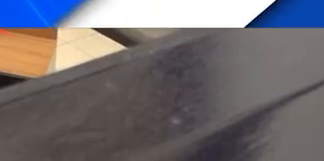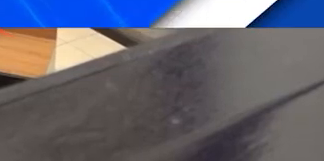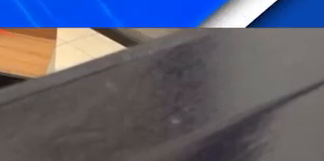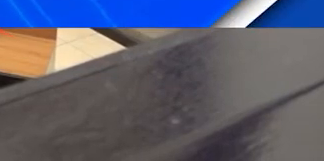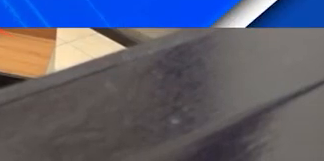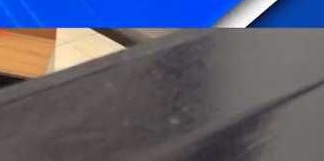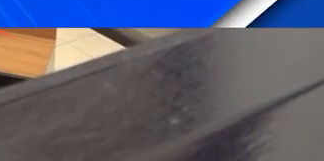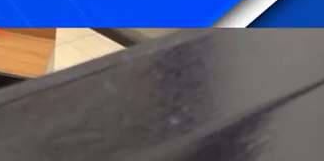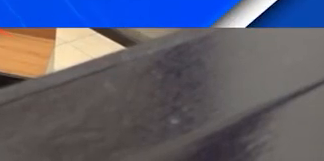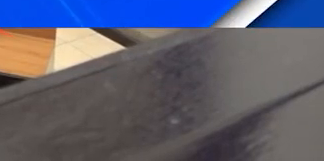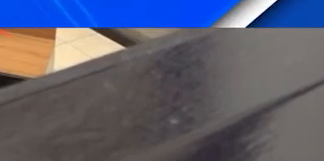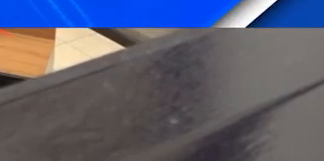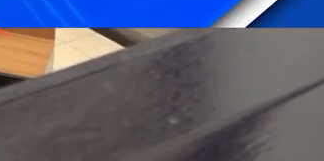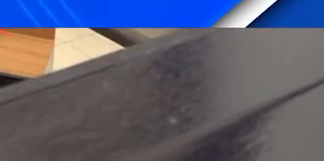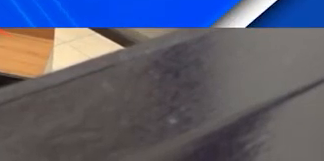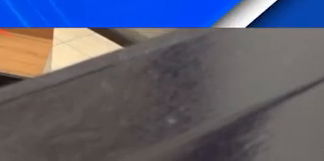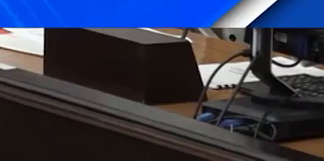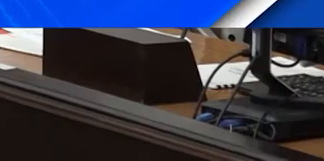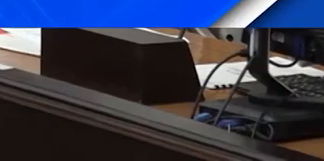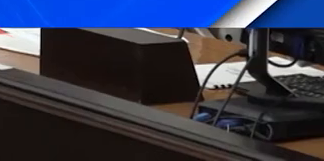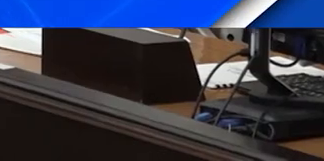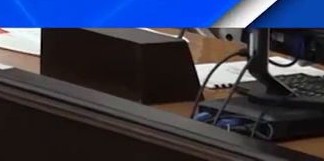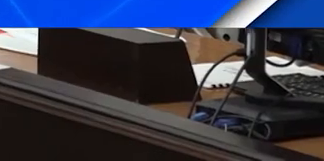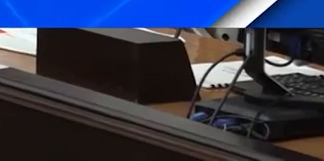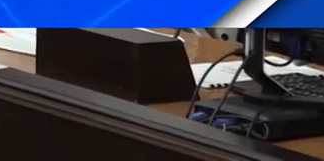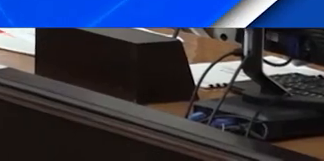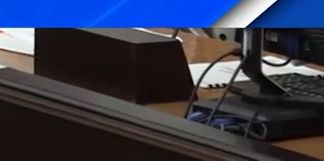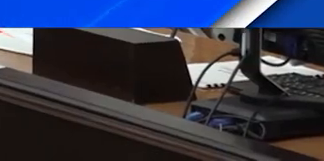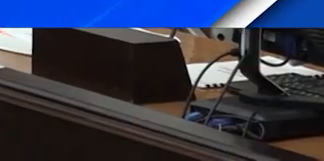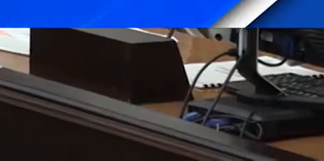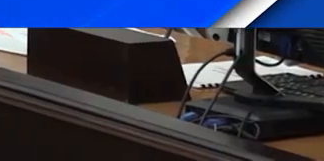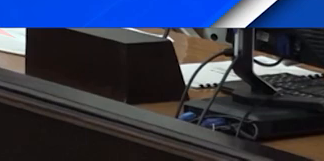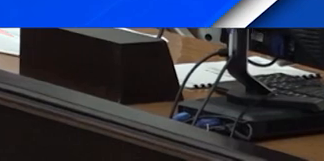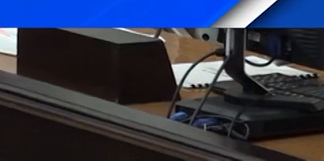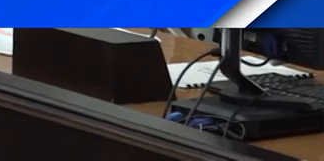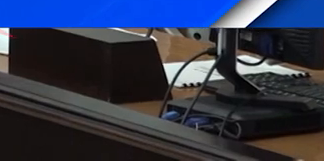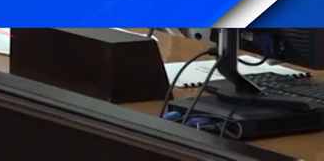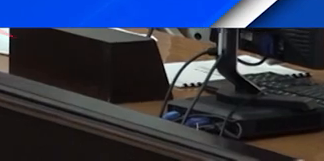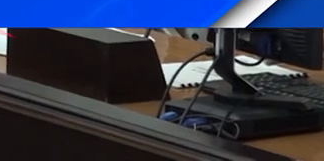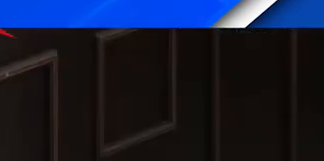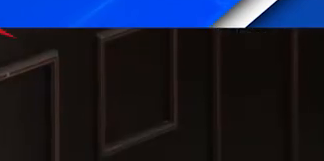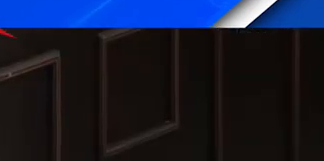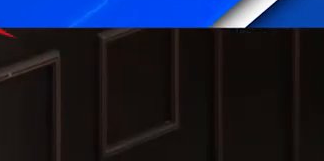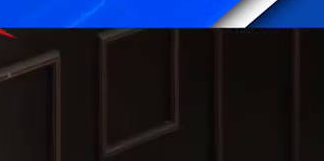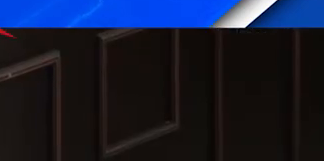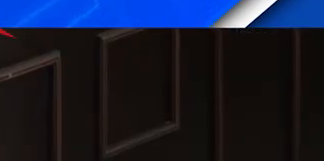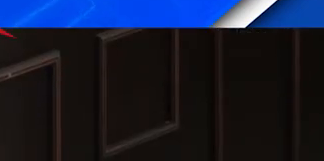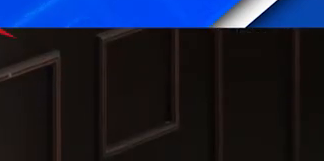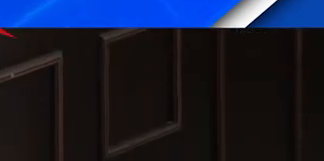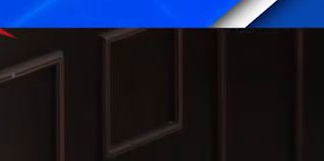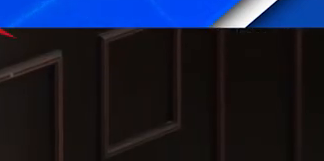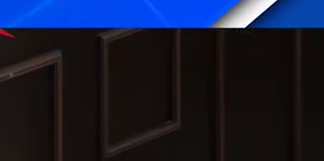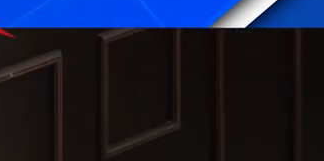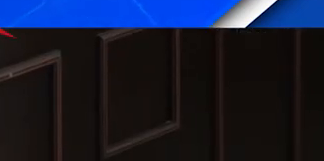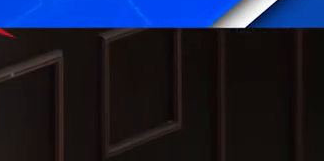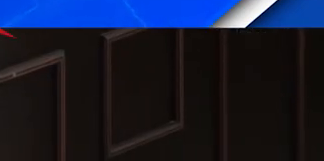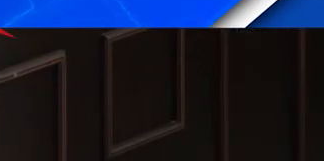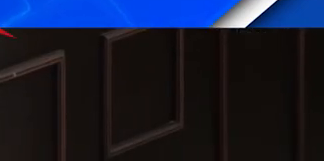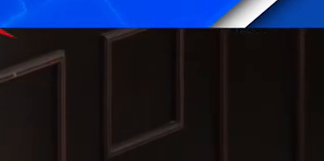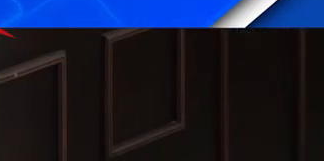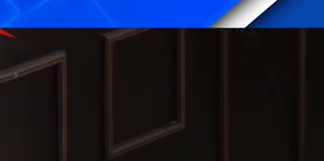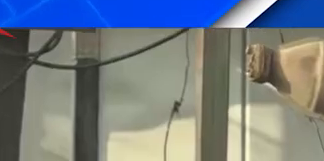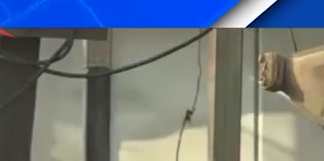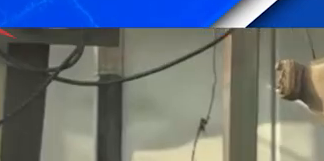Nicaragua tiene el 99% de cobertura eléctrica en todos los departamentos del país que están conectados al sistema